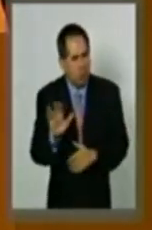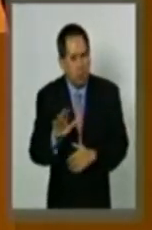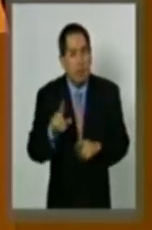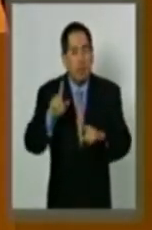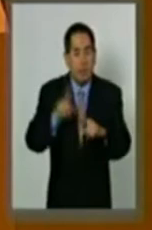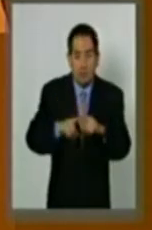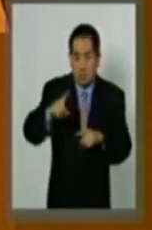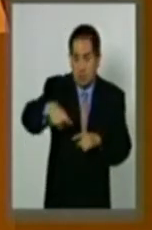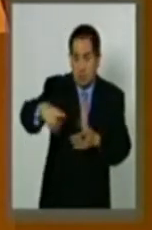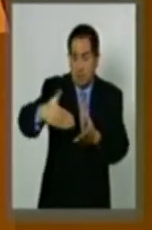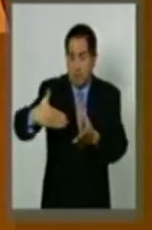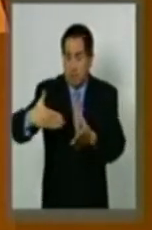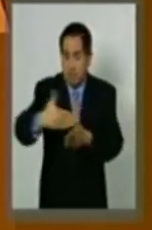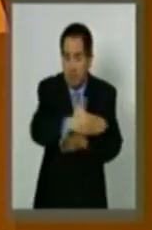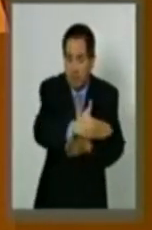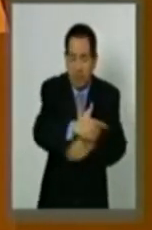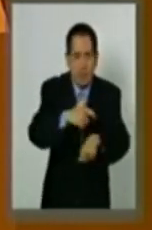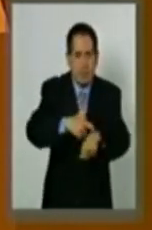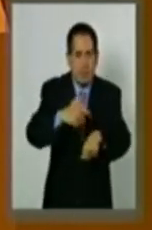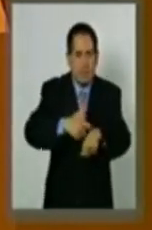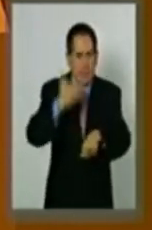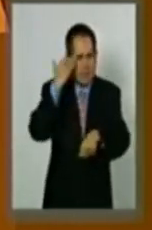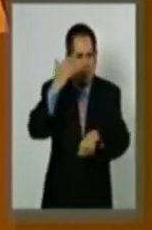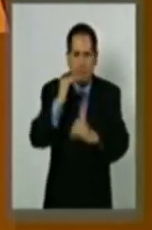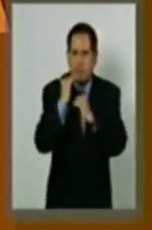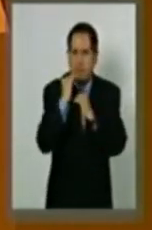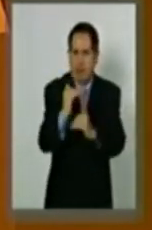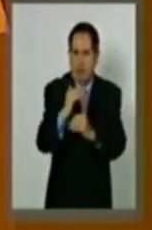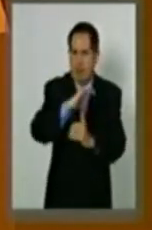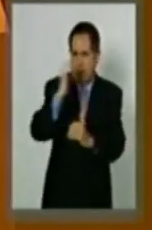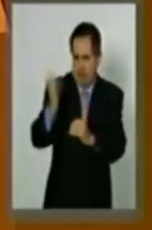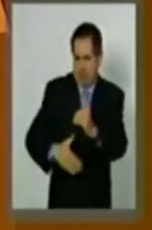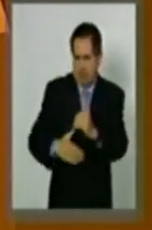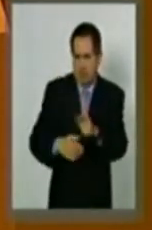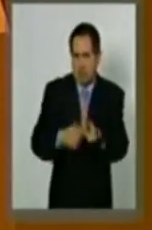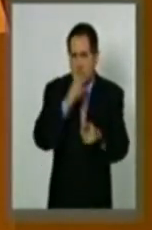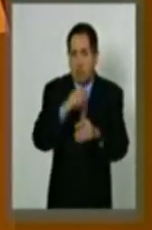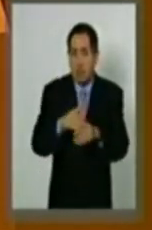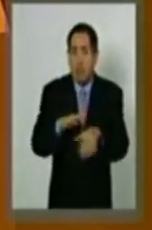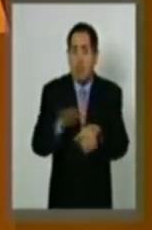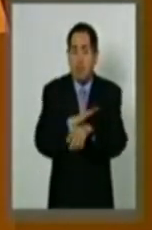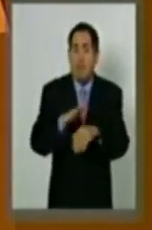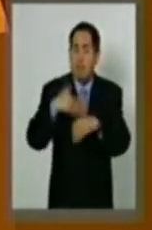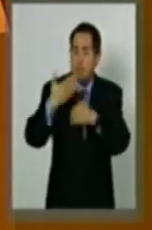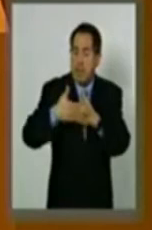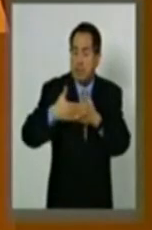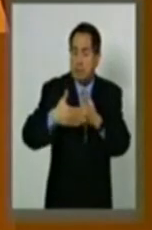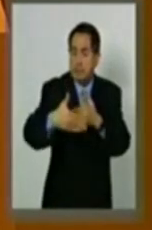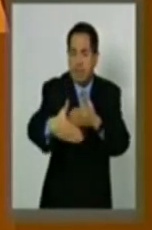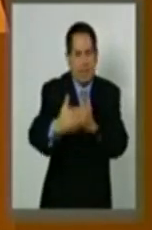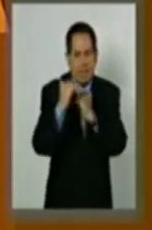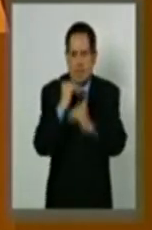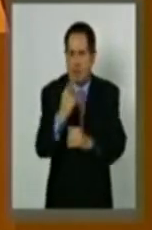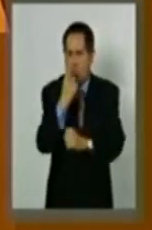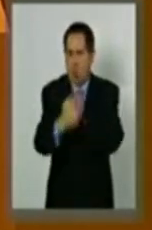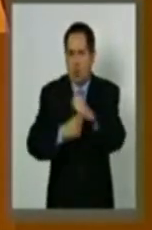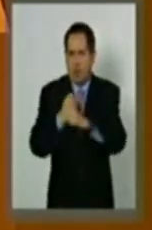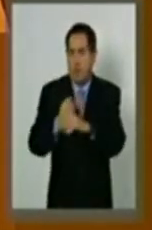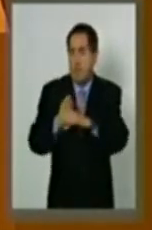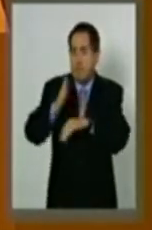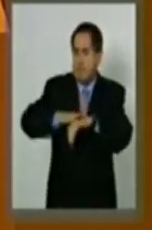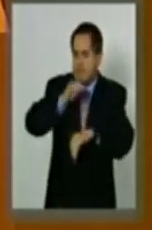intervención tendrá una temporalidad específica que no podrá exceder de más de un año y solo